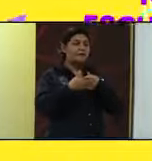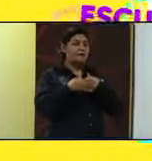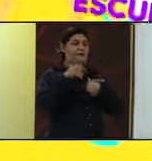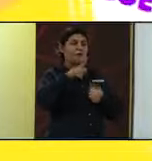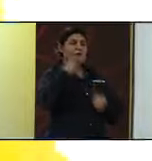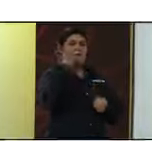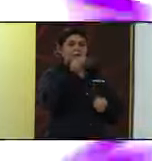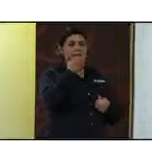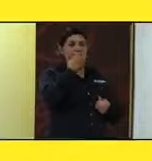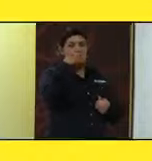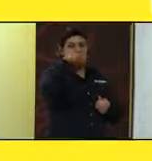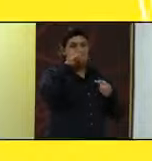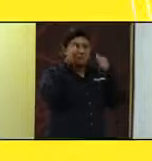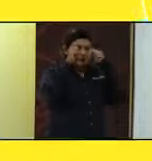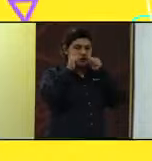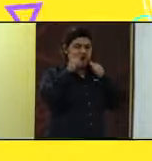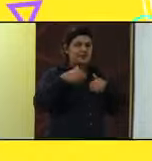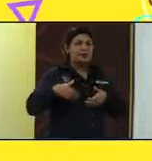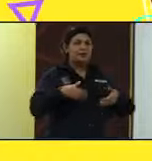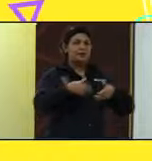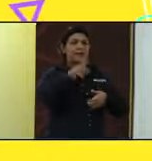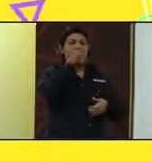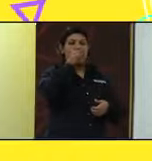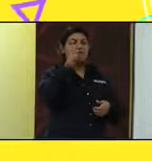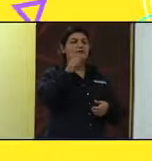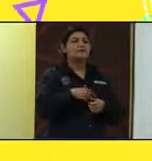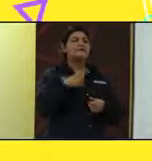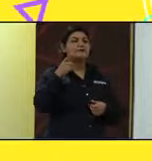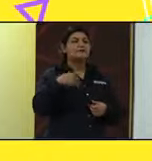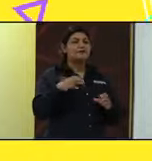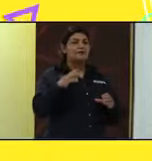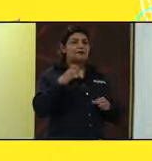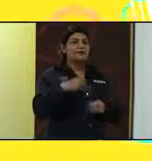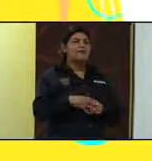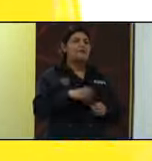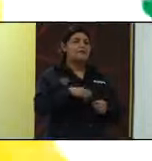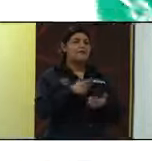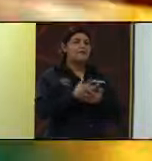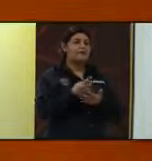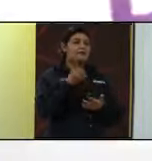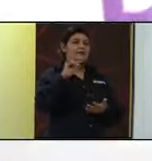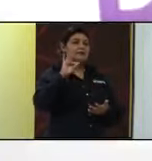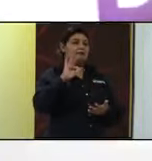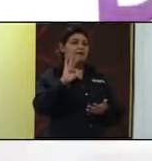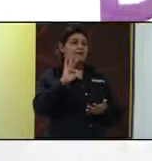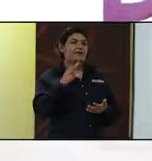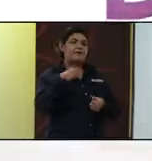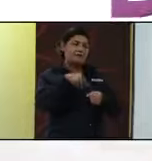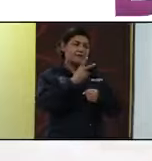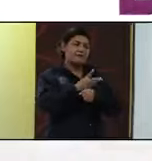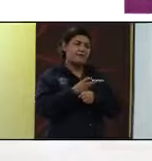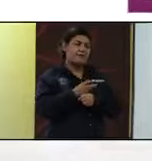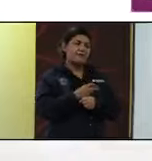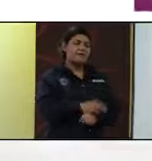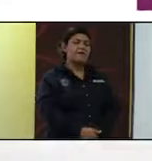para invidentes Camino de Luz. Seamos mensajeros ecológicos y de esperanza. DIF Altamira te invita.